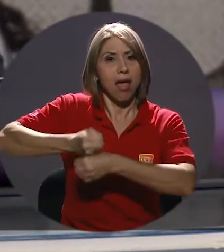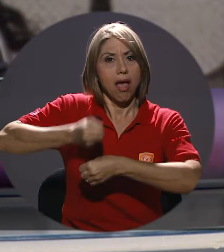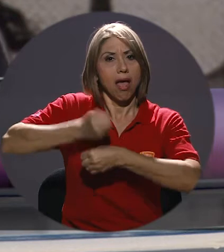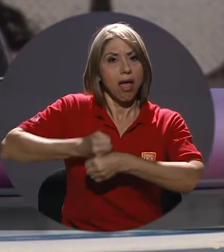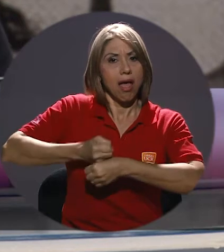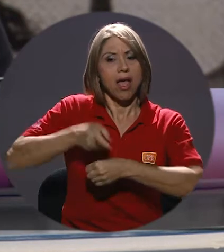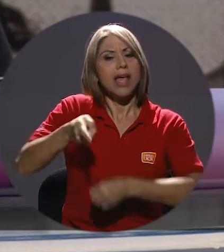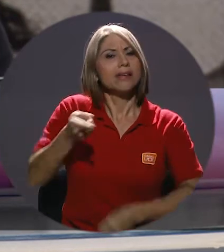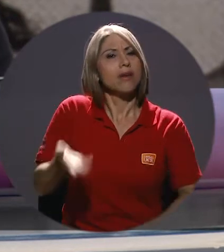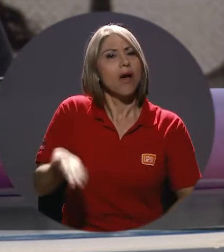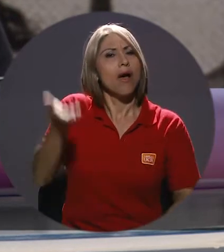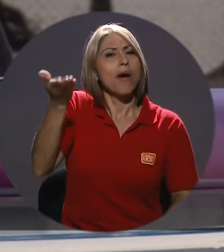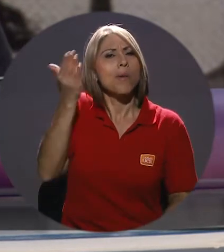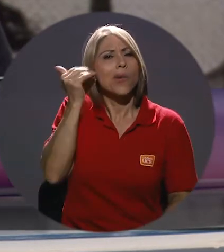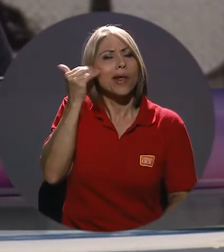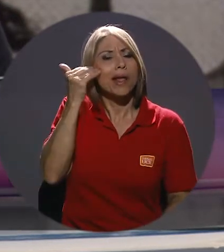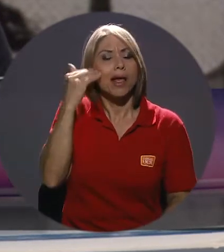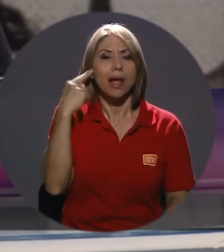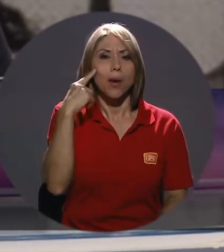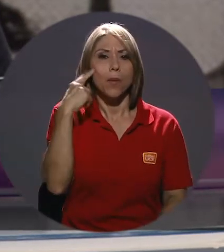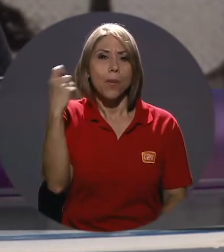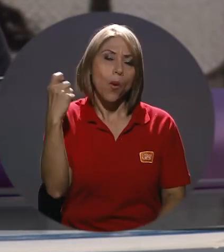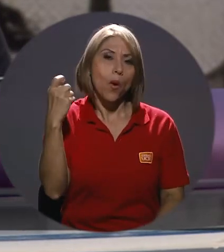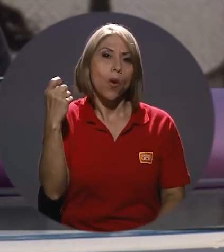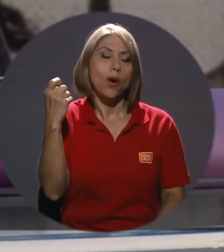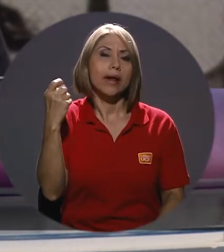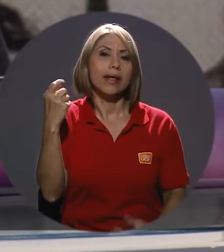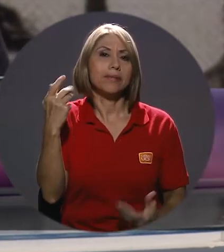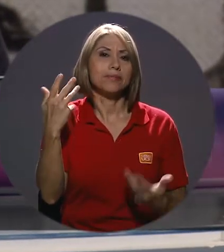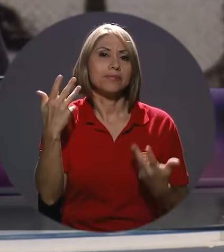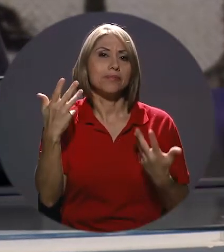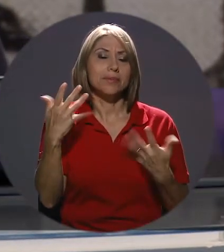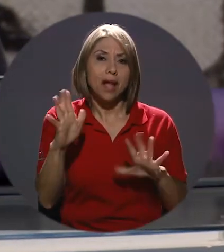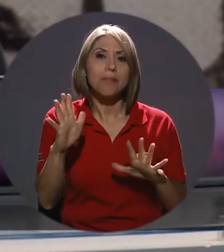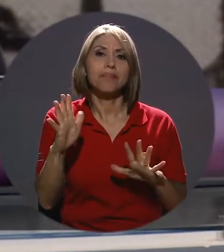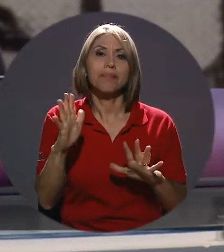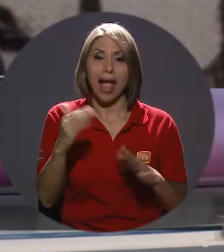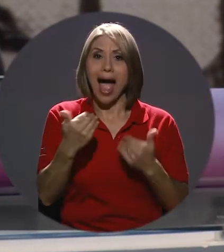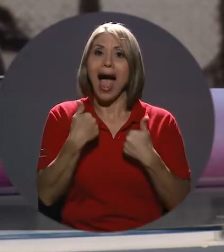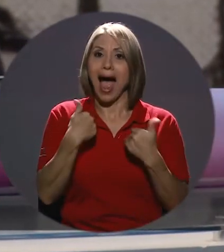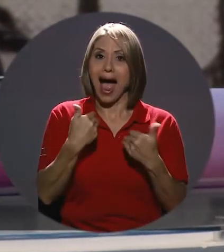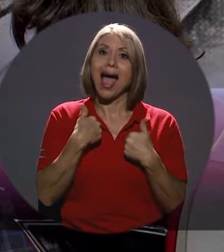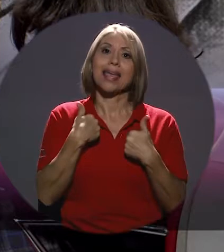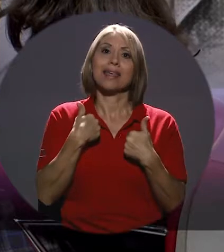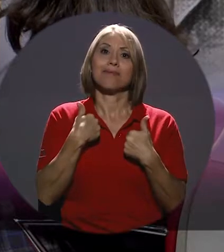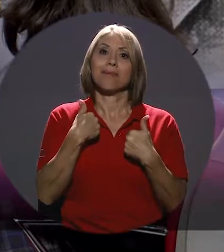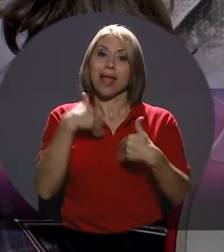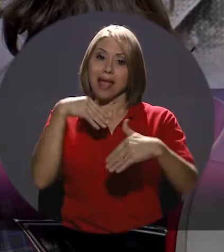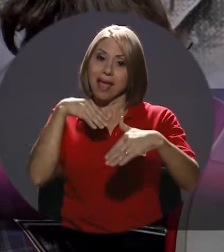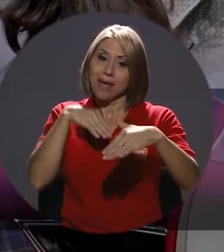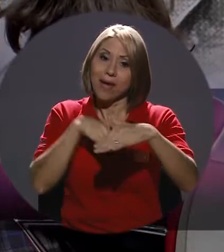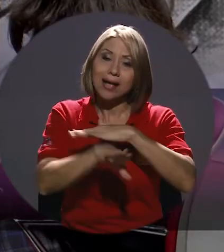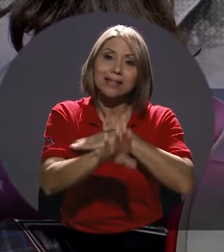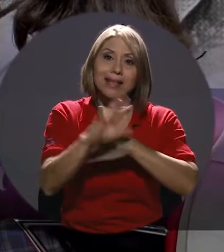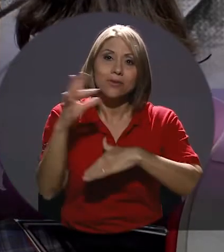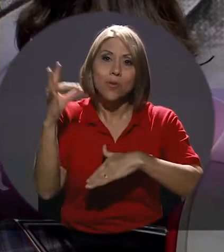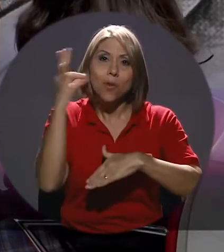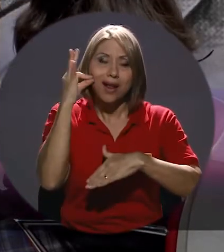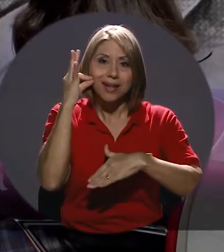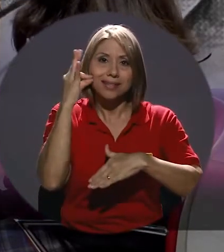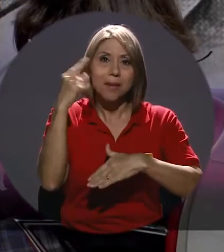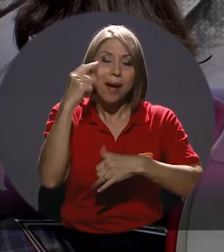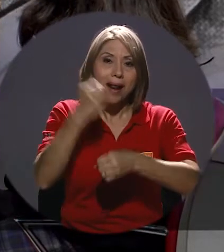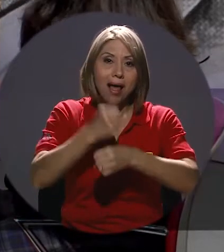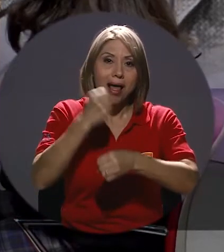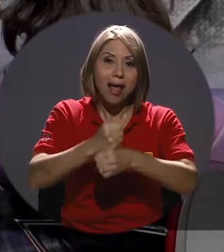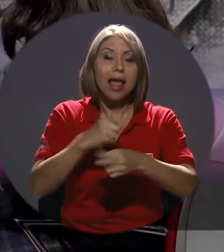debe principalmente por una incorporación y un acceso a ocupaciones por parte de las mujeres, ¿verdad? Entonces